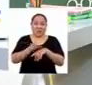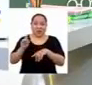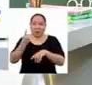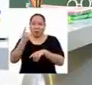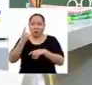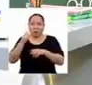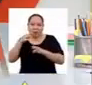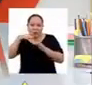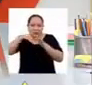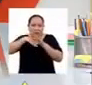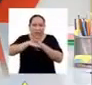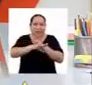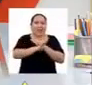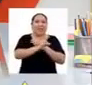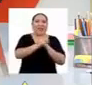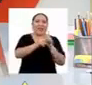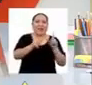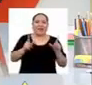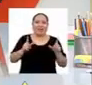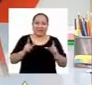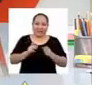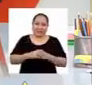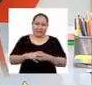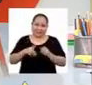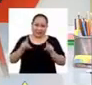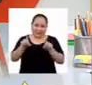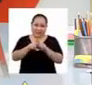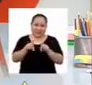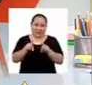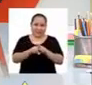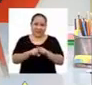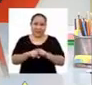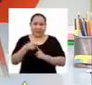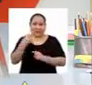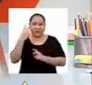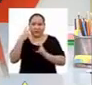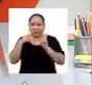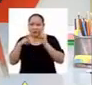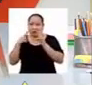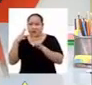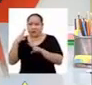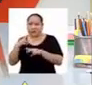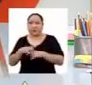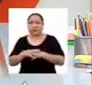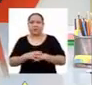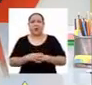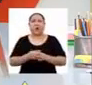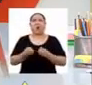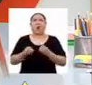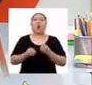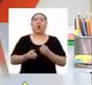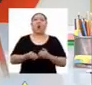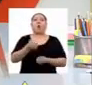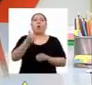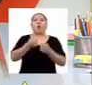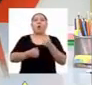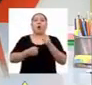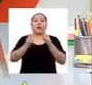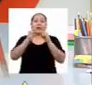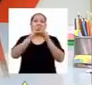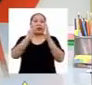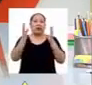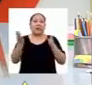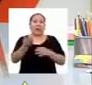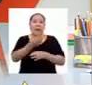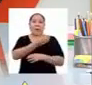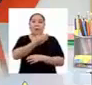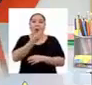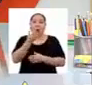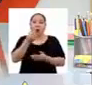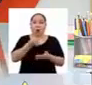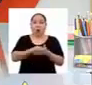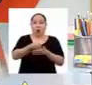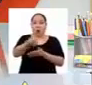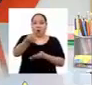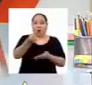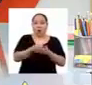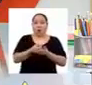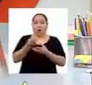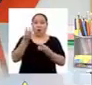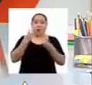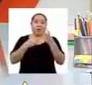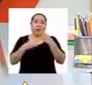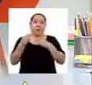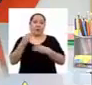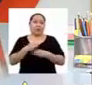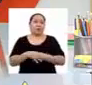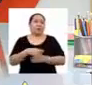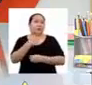local. También estamos al tanto de qué días se deben realizar las compras en los mercados, porque